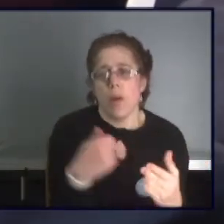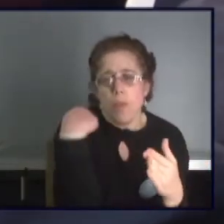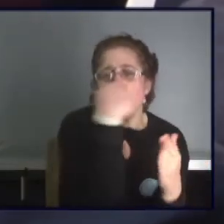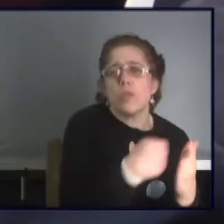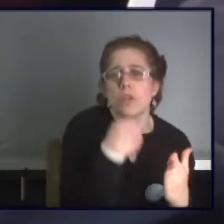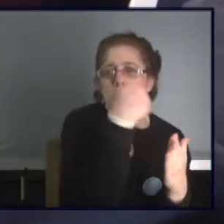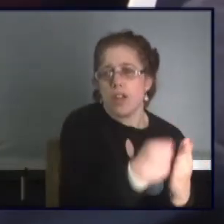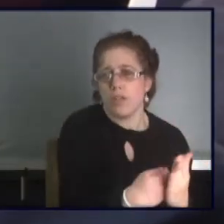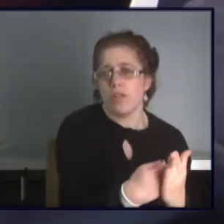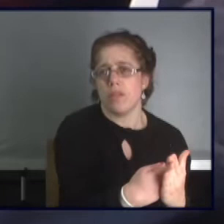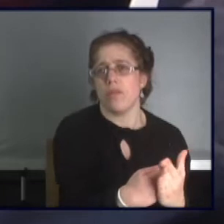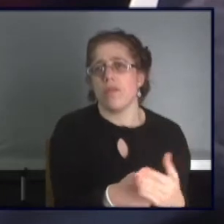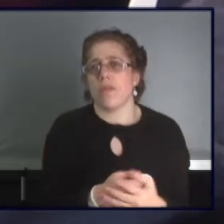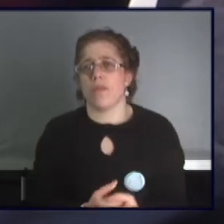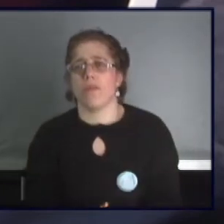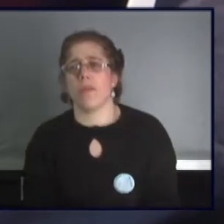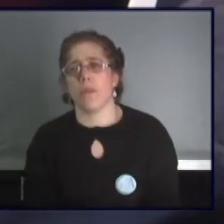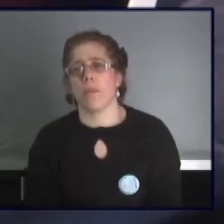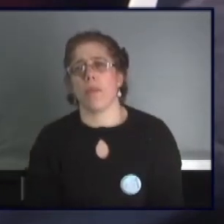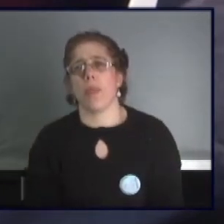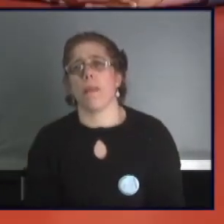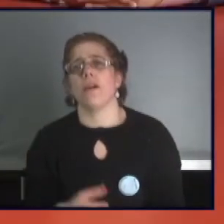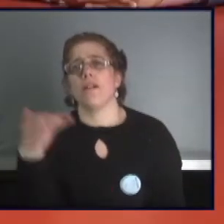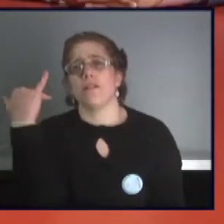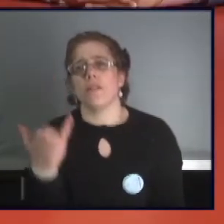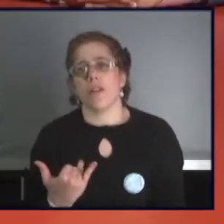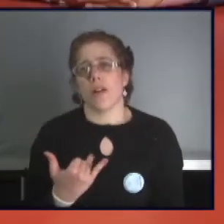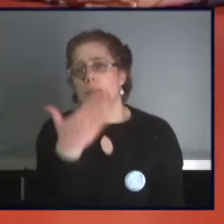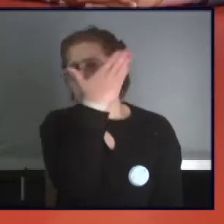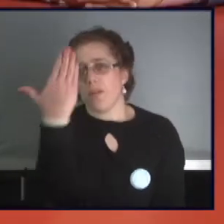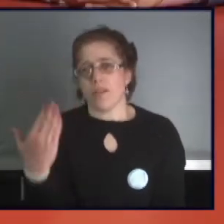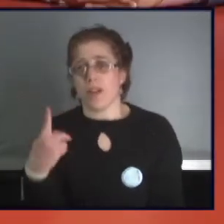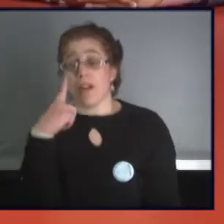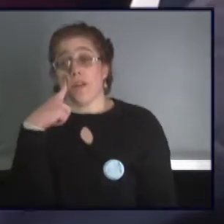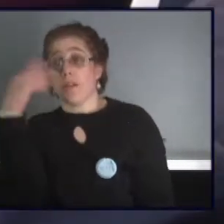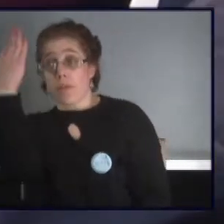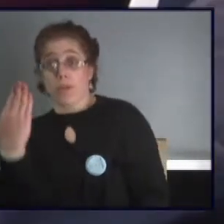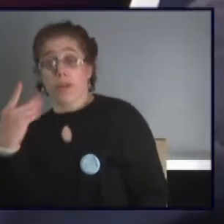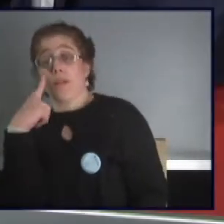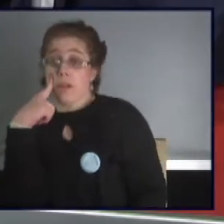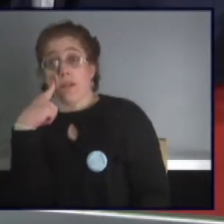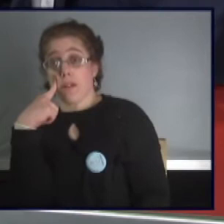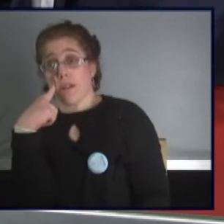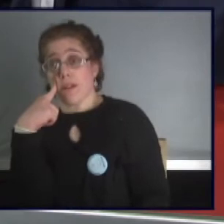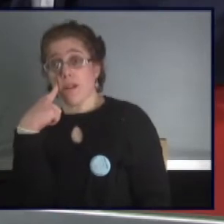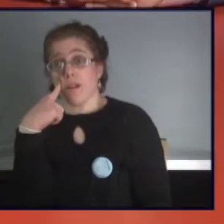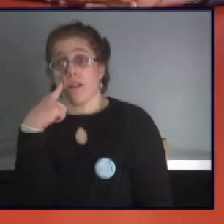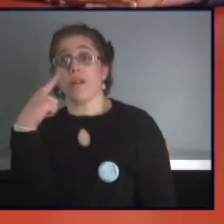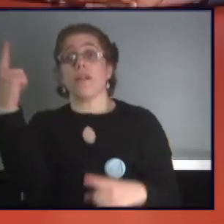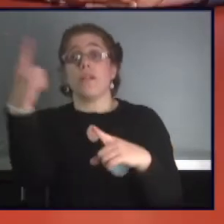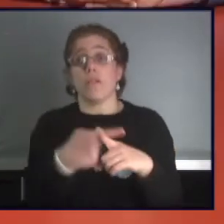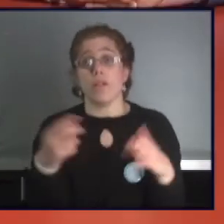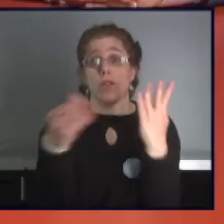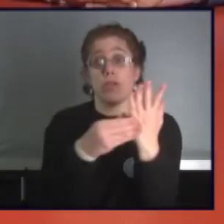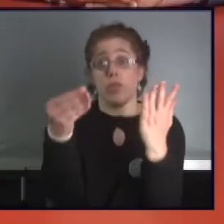decir las bandas delictivas si tenemos funcionario público al intendente los funcionarios concejales que estamentos